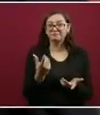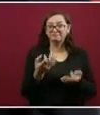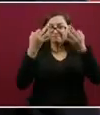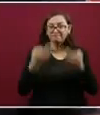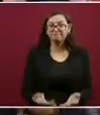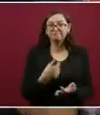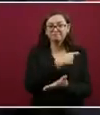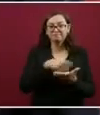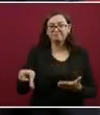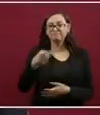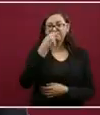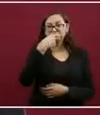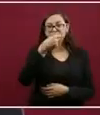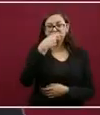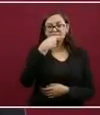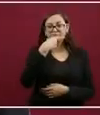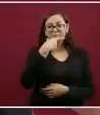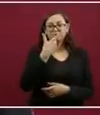se está